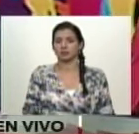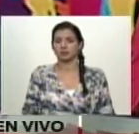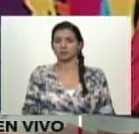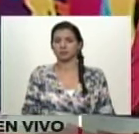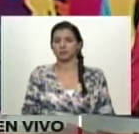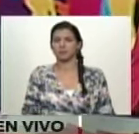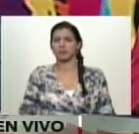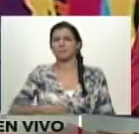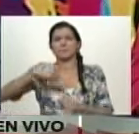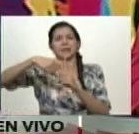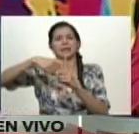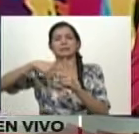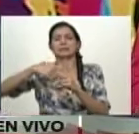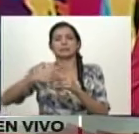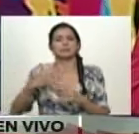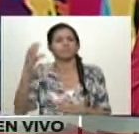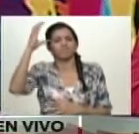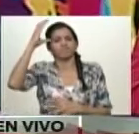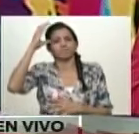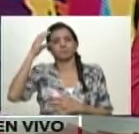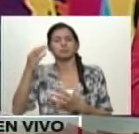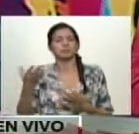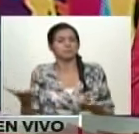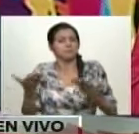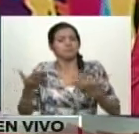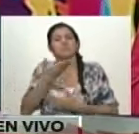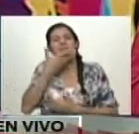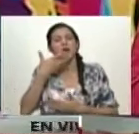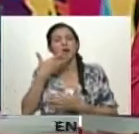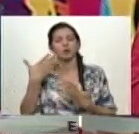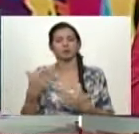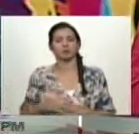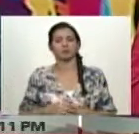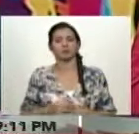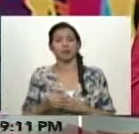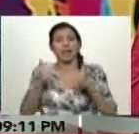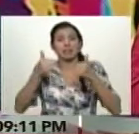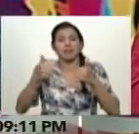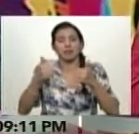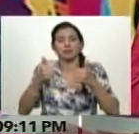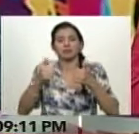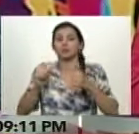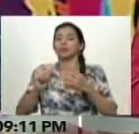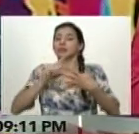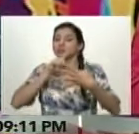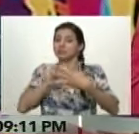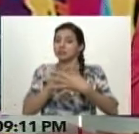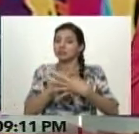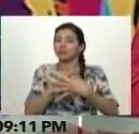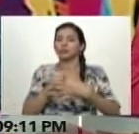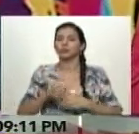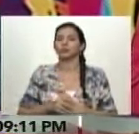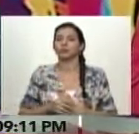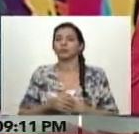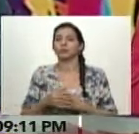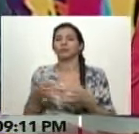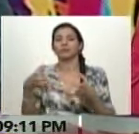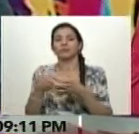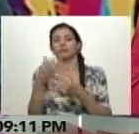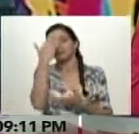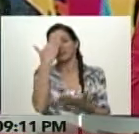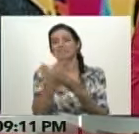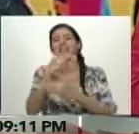Con más capacidad, más elevación. Así que, en quinto lugar, el Frente Internacional, yo lo